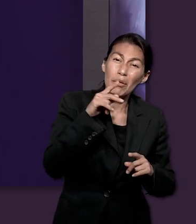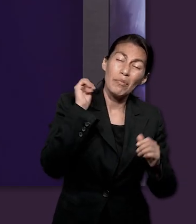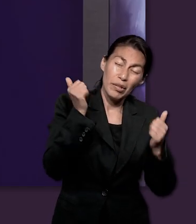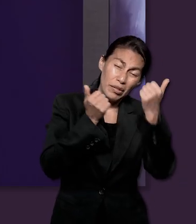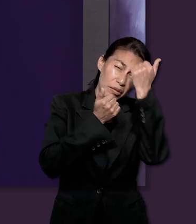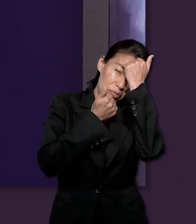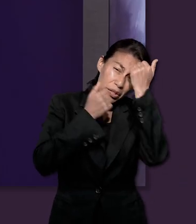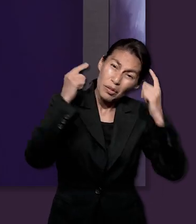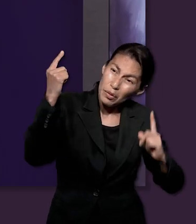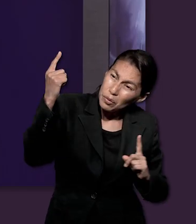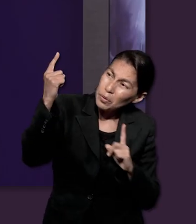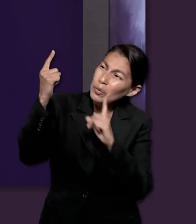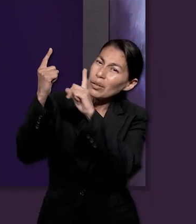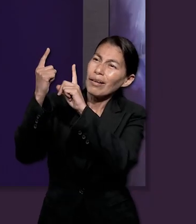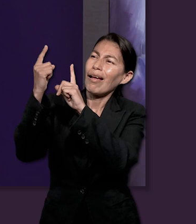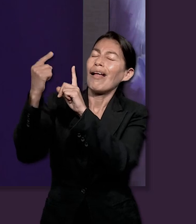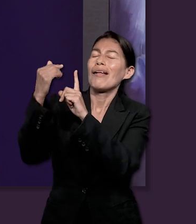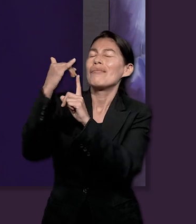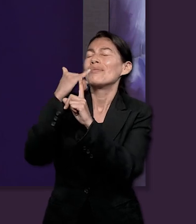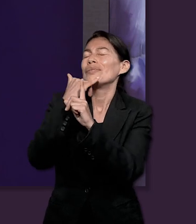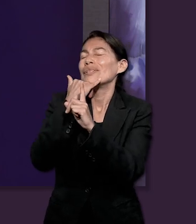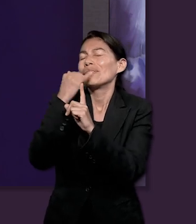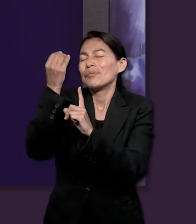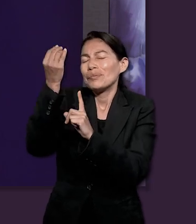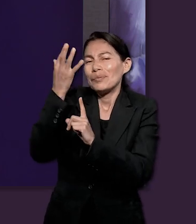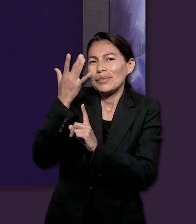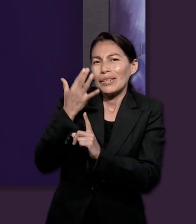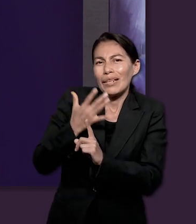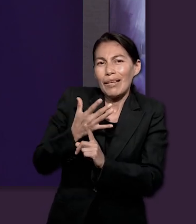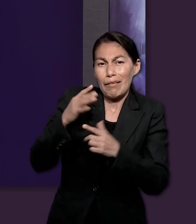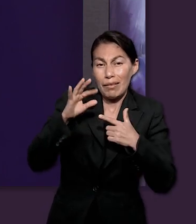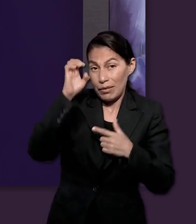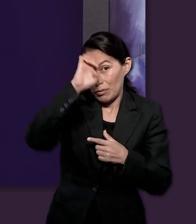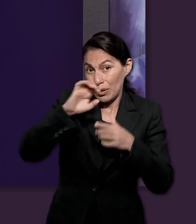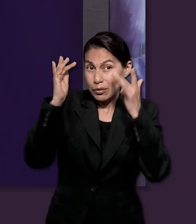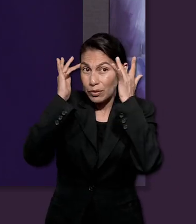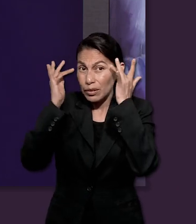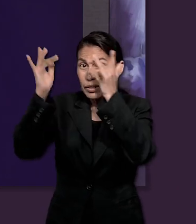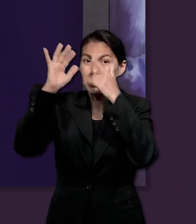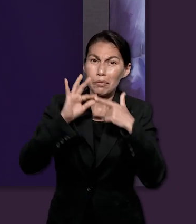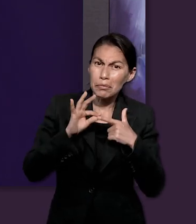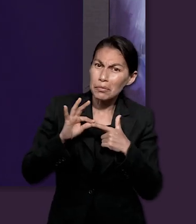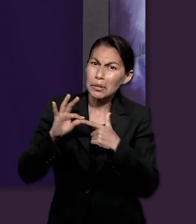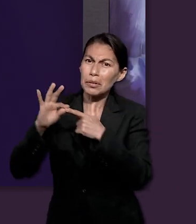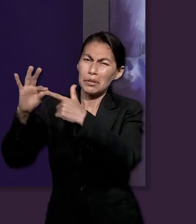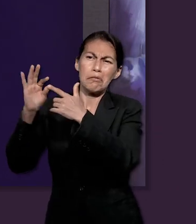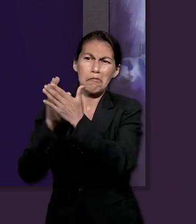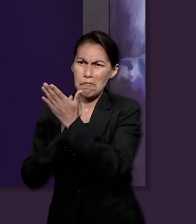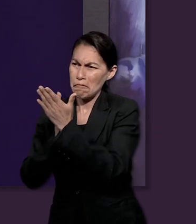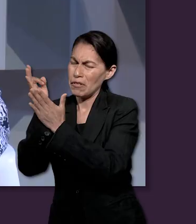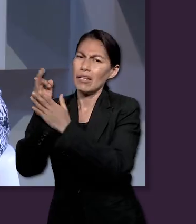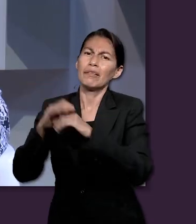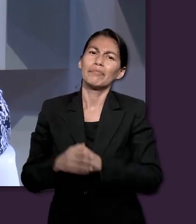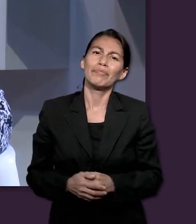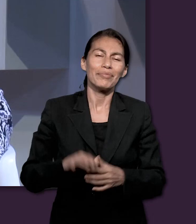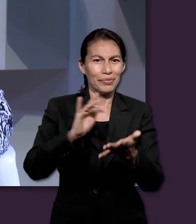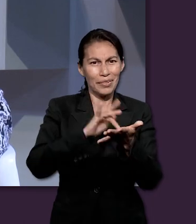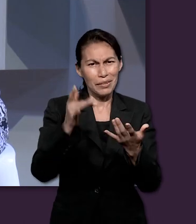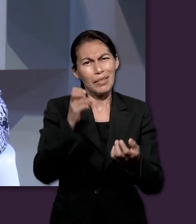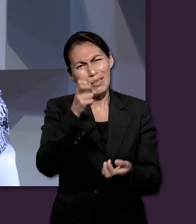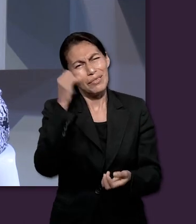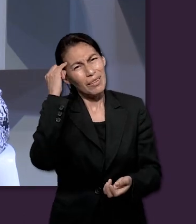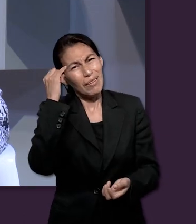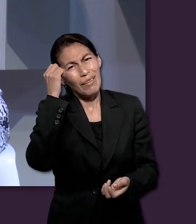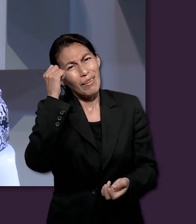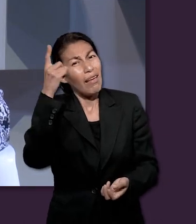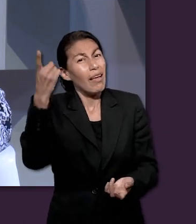Y si vamos a Él nos perdona y también nos da la conducción de su Espíritu Santo, ¿no? Para seguir. Muchas gracias.